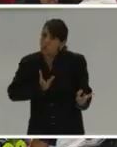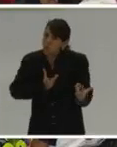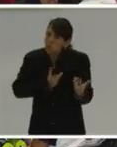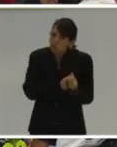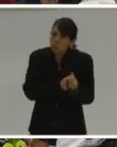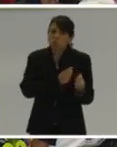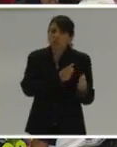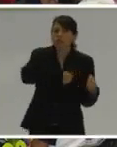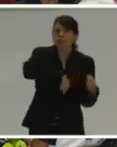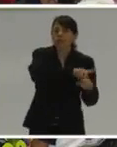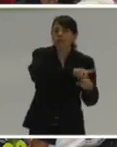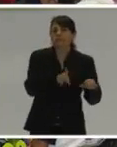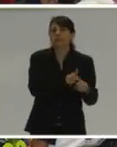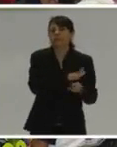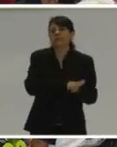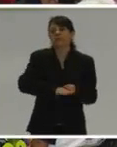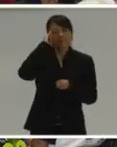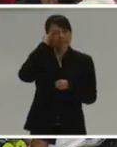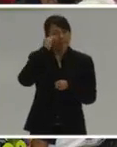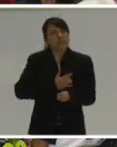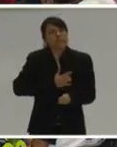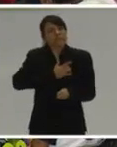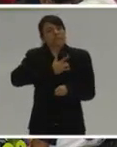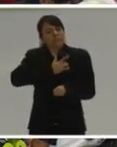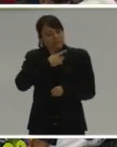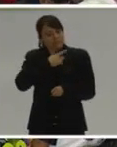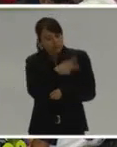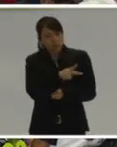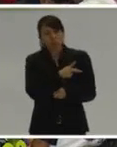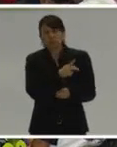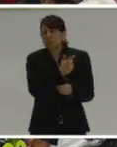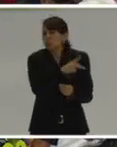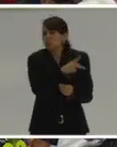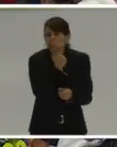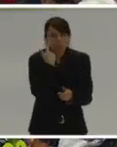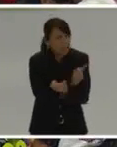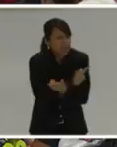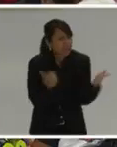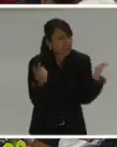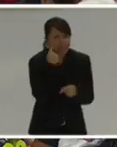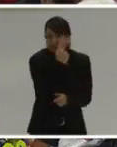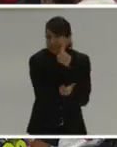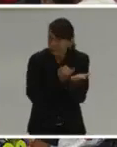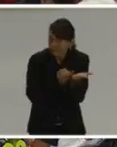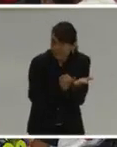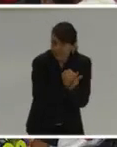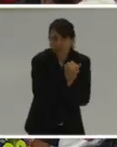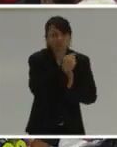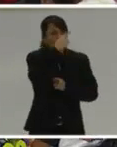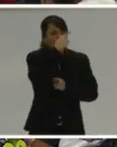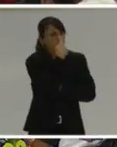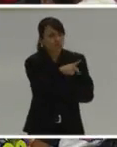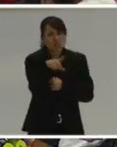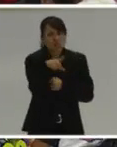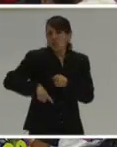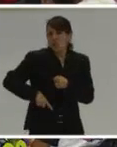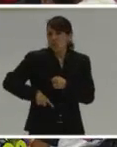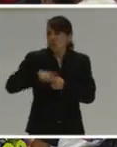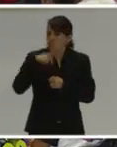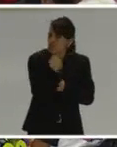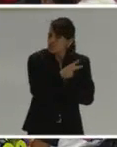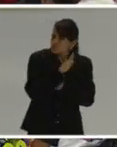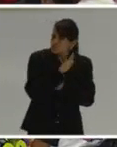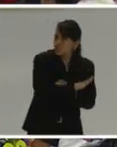del ejercicio de la libre determinación, el autogobierno, bajo de que queremos